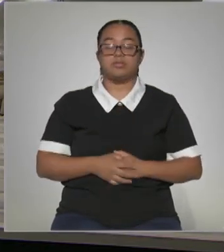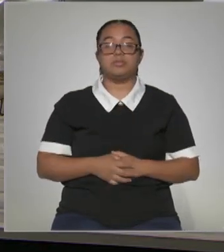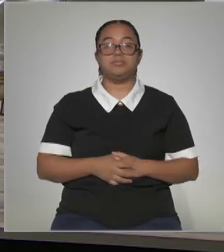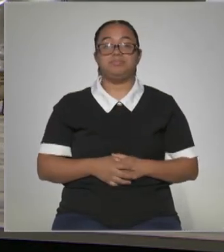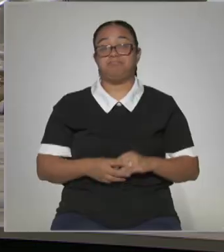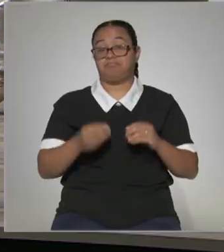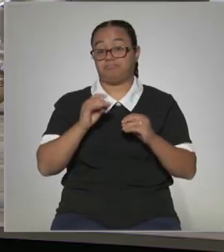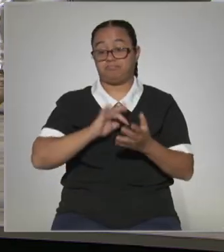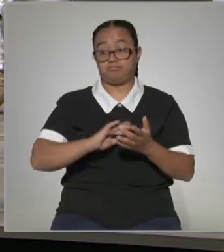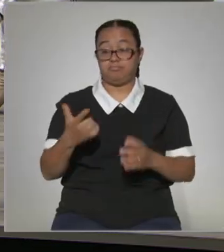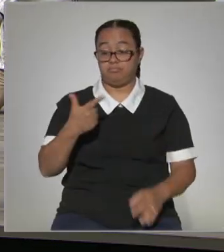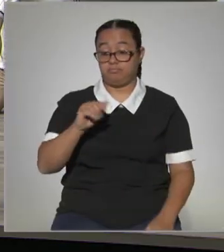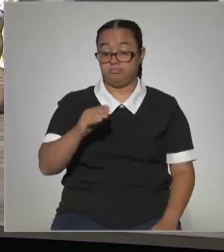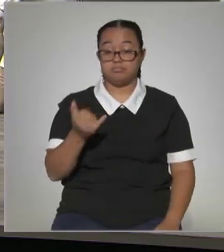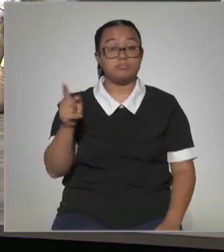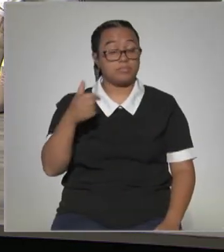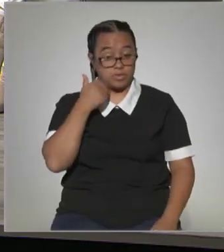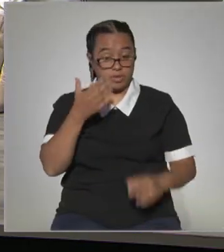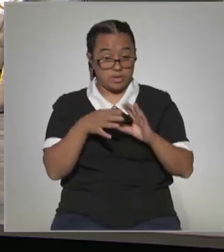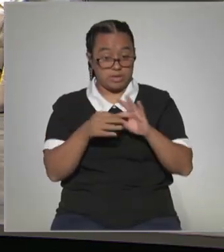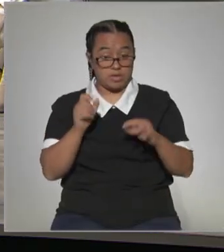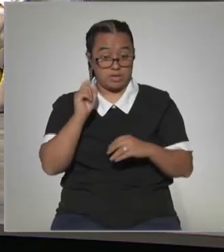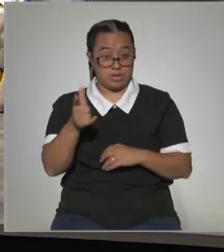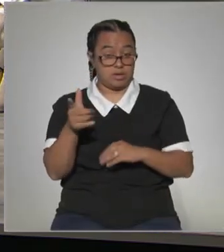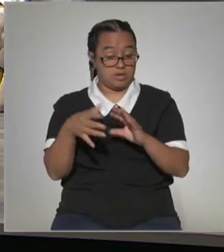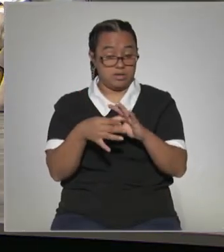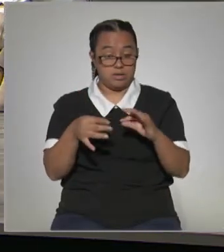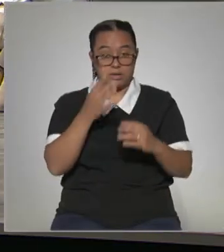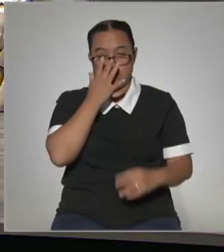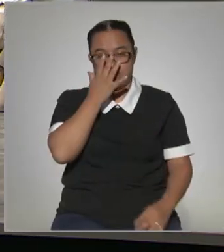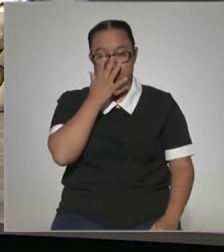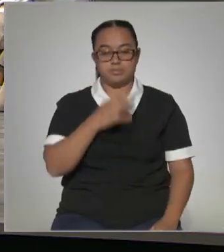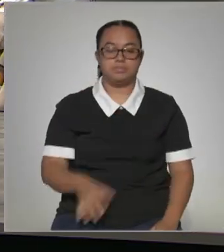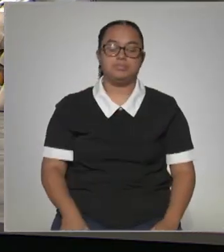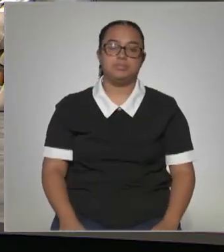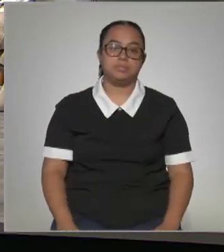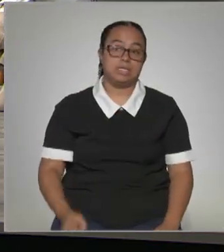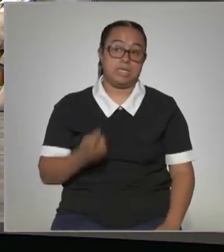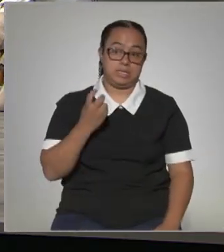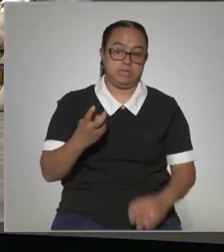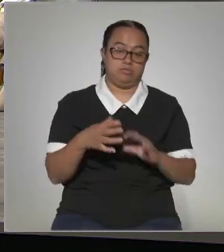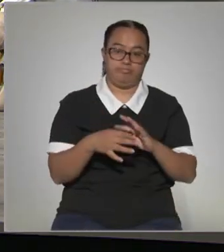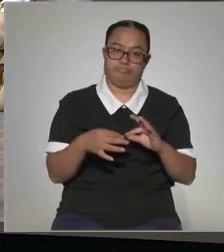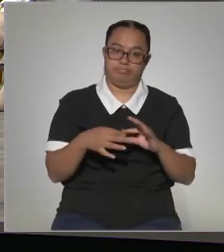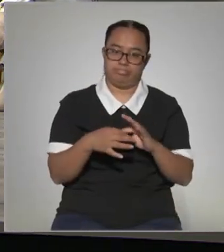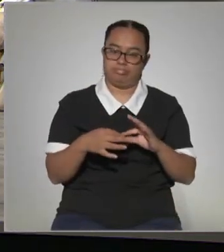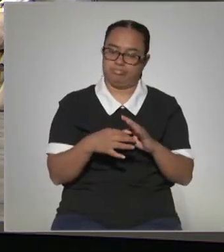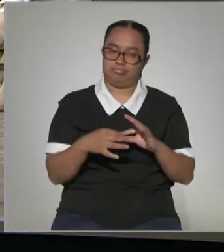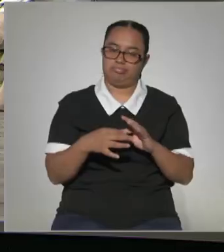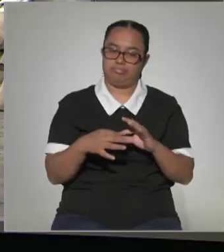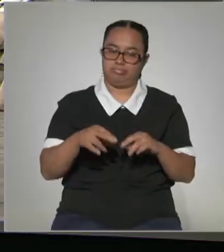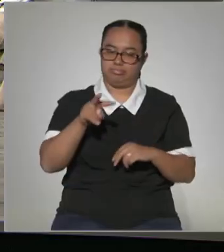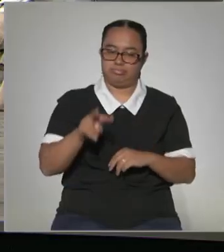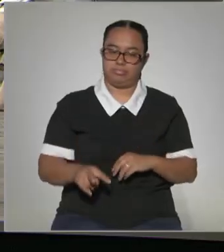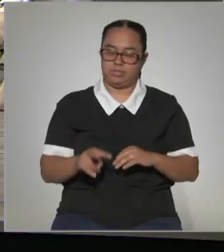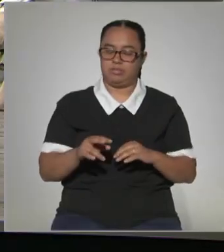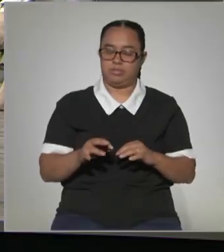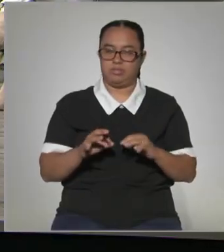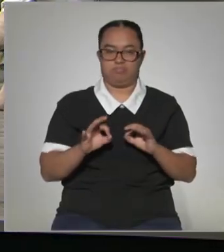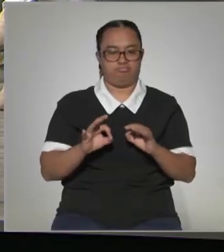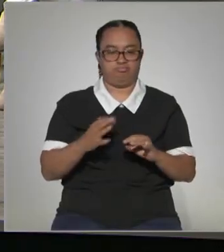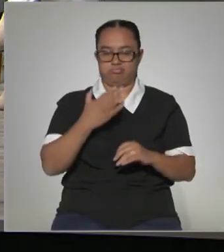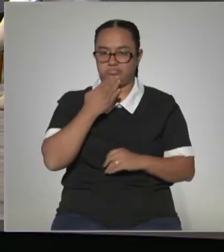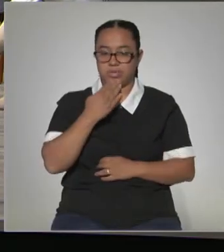Muchísimas gracias a Gaby. ¿Querías hacer un comentario, Liz, de Gaby? No, que está muy bien su